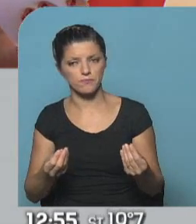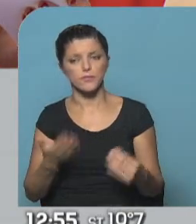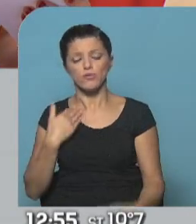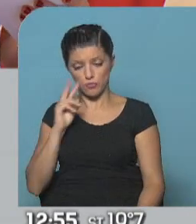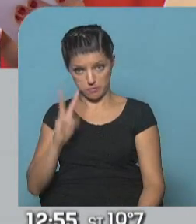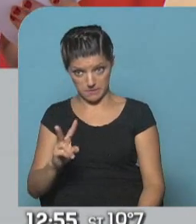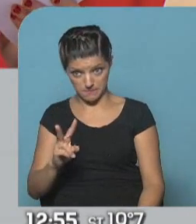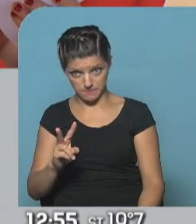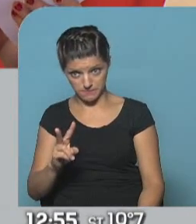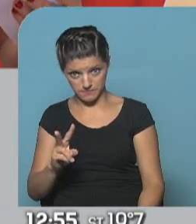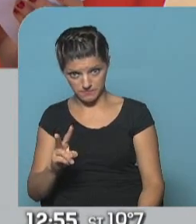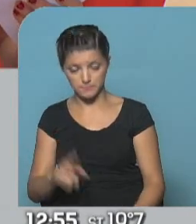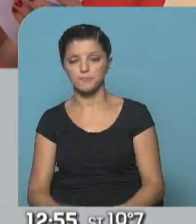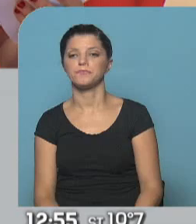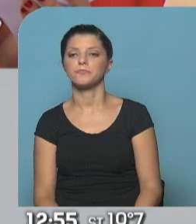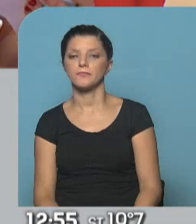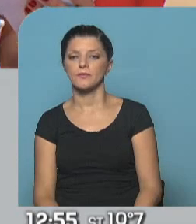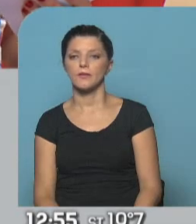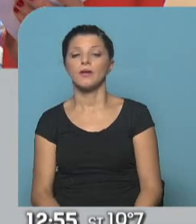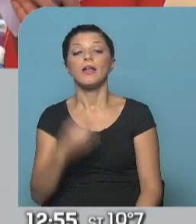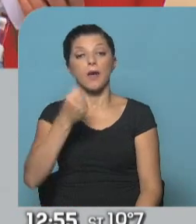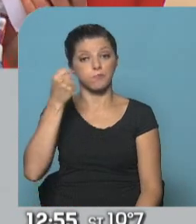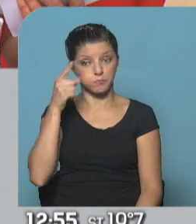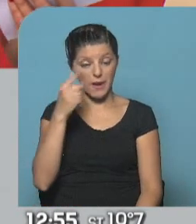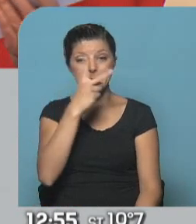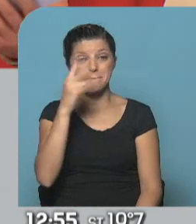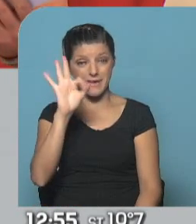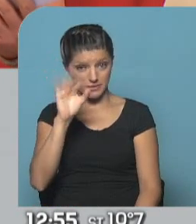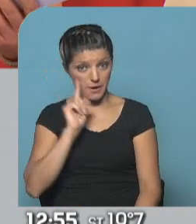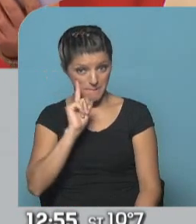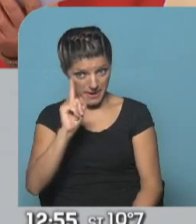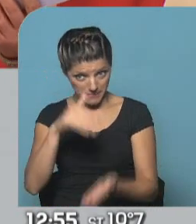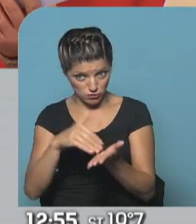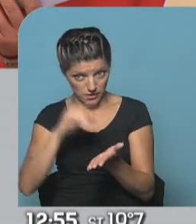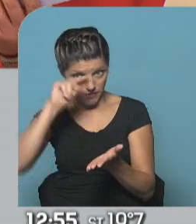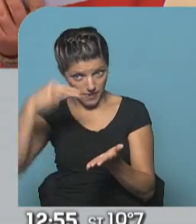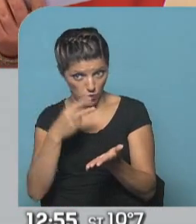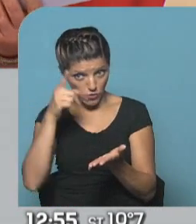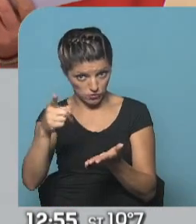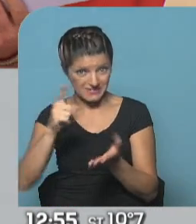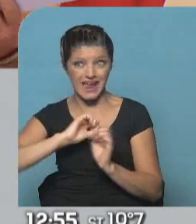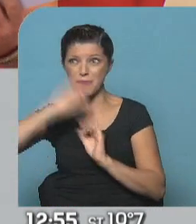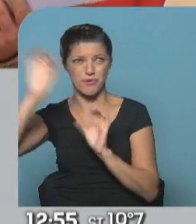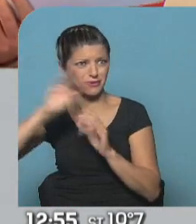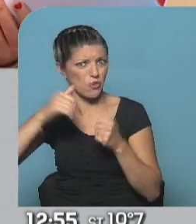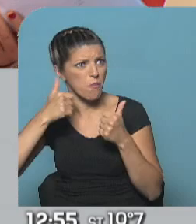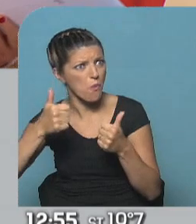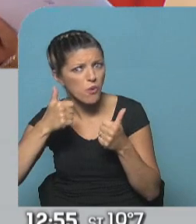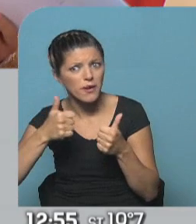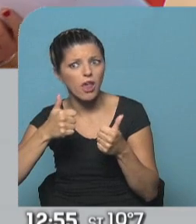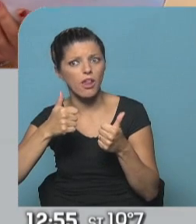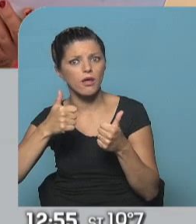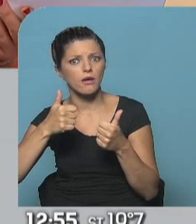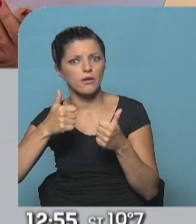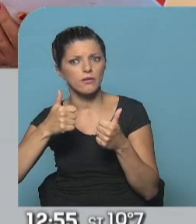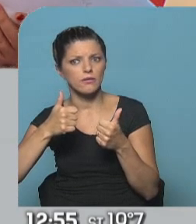superávit el superávit alemán es de 20.000 millones de euros, están viviendo un boom de exportaciones y parte de las